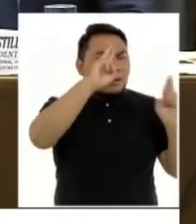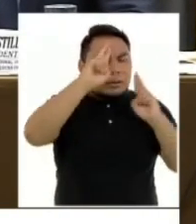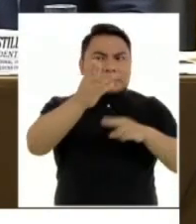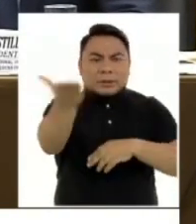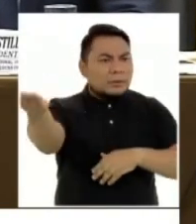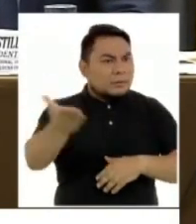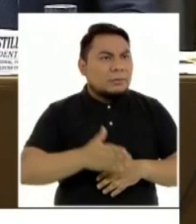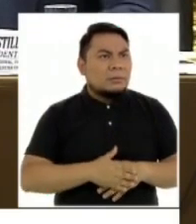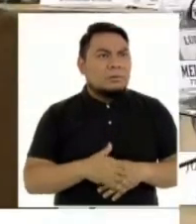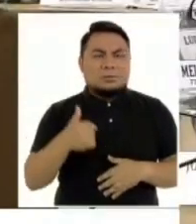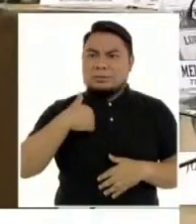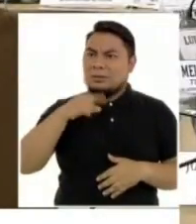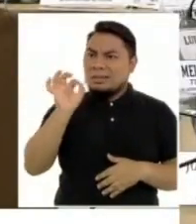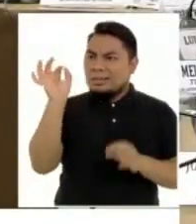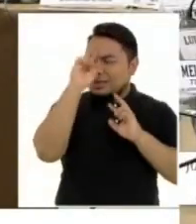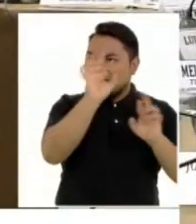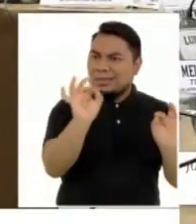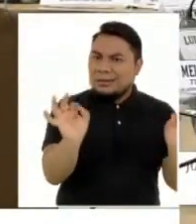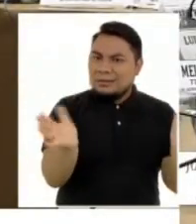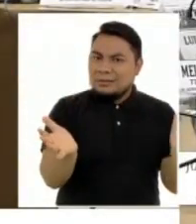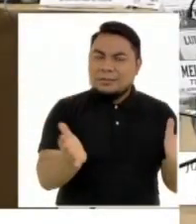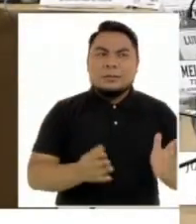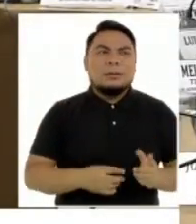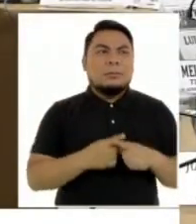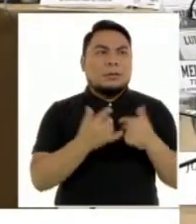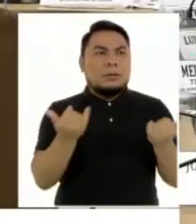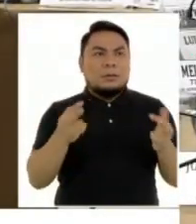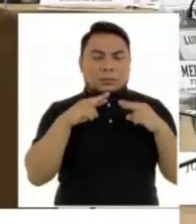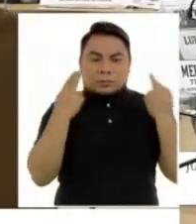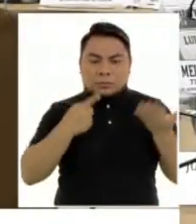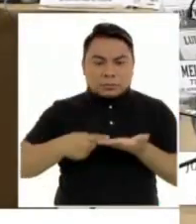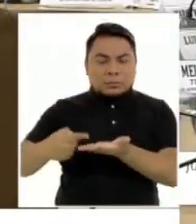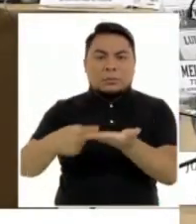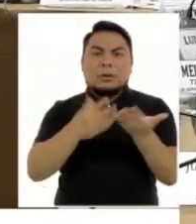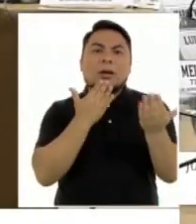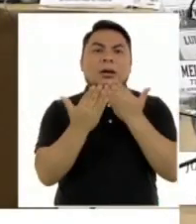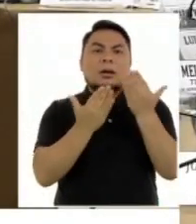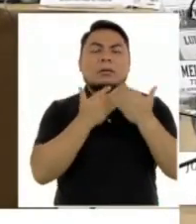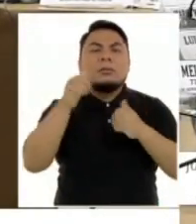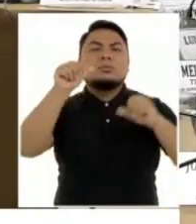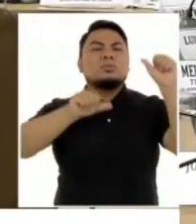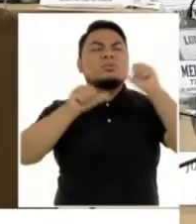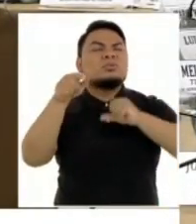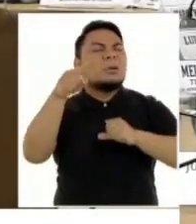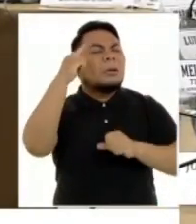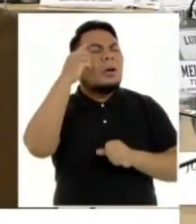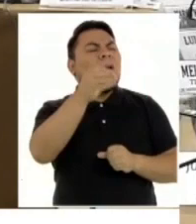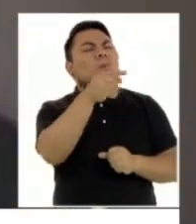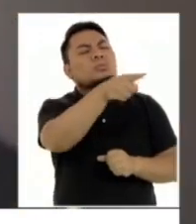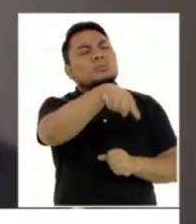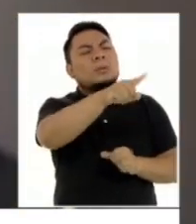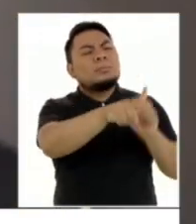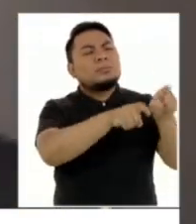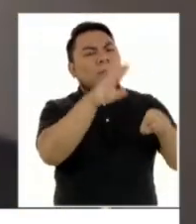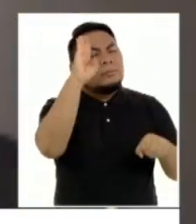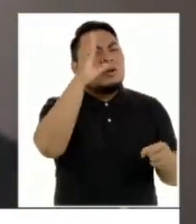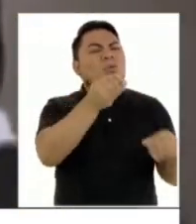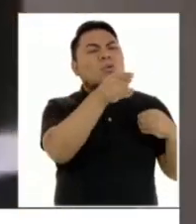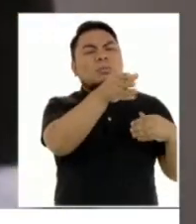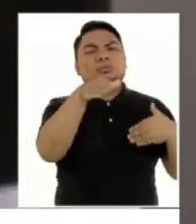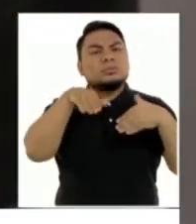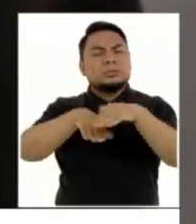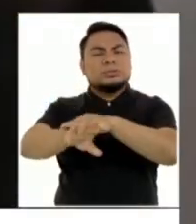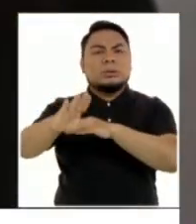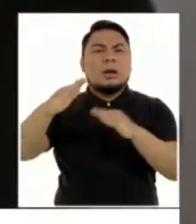digo, faltando el respeto a nadie aquí. Ya. La Comisión de Defensa busca aclarar dudas sobre cómo se llevó a cabo el operativo en la casa de